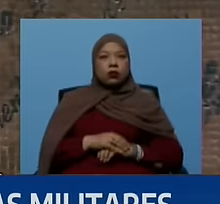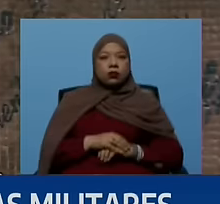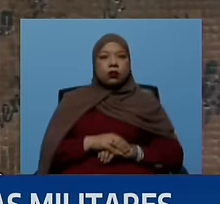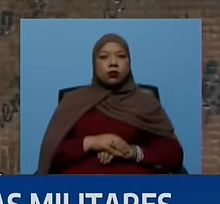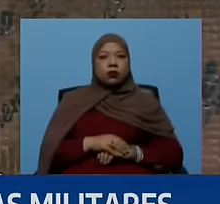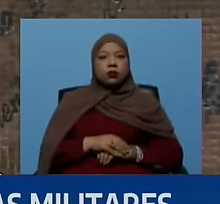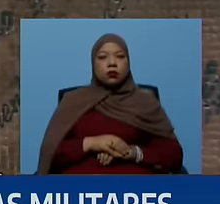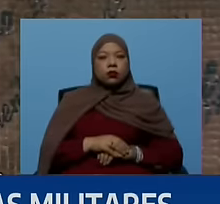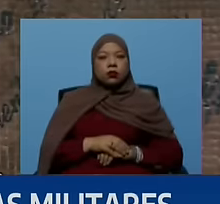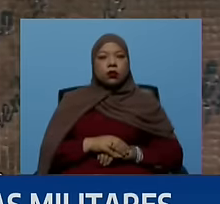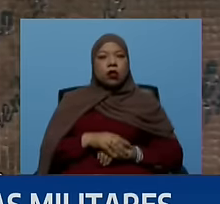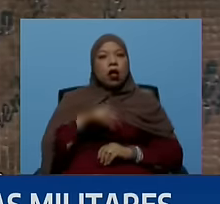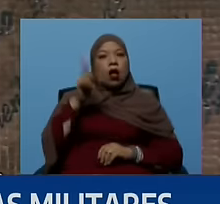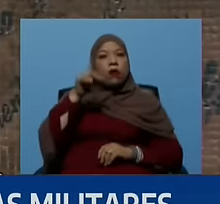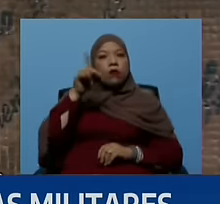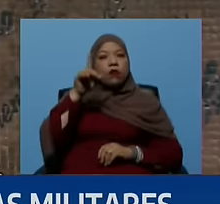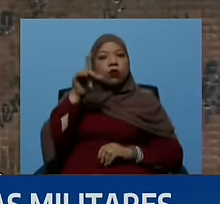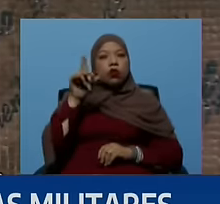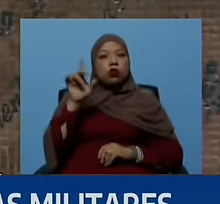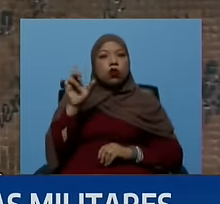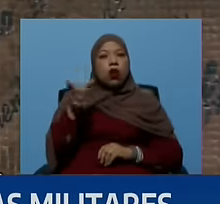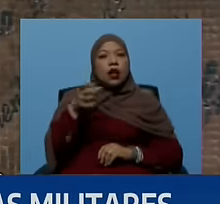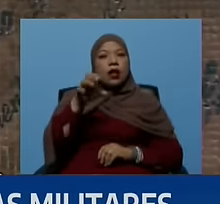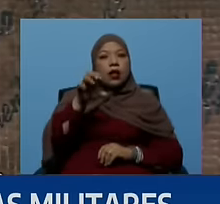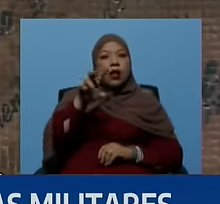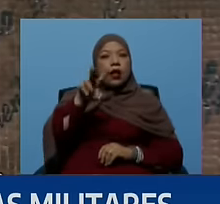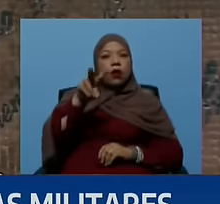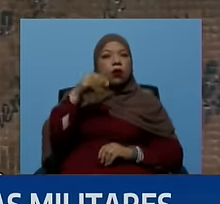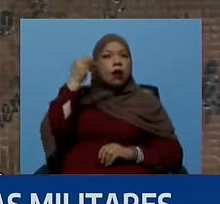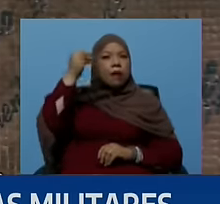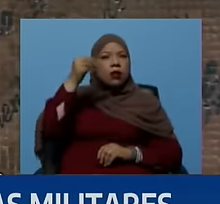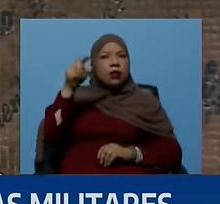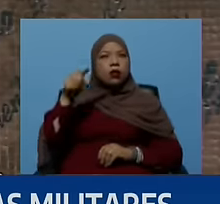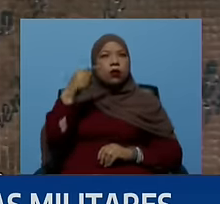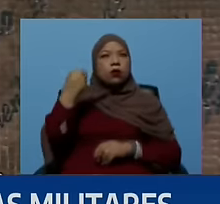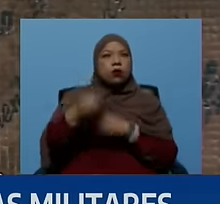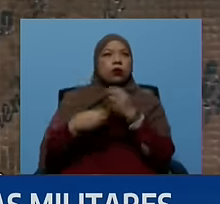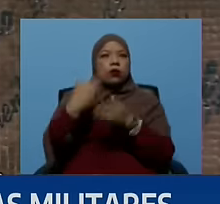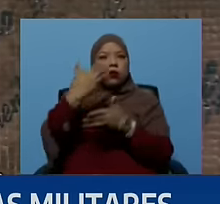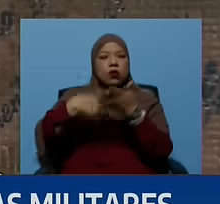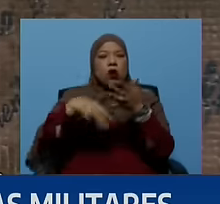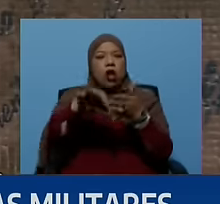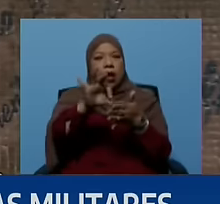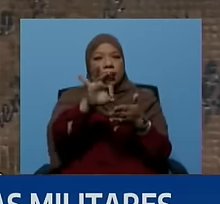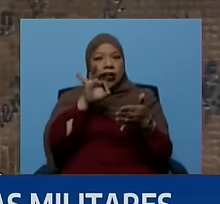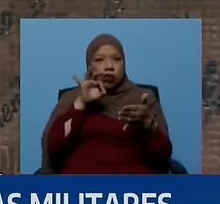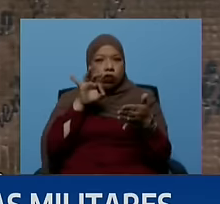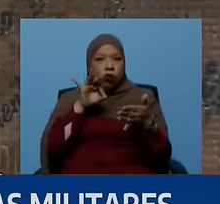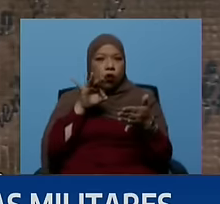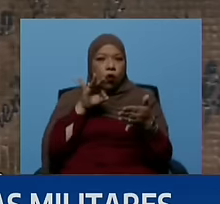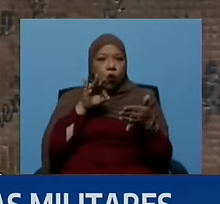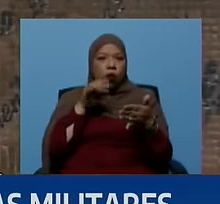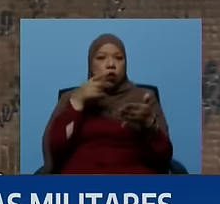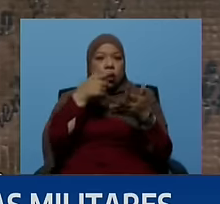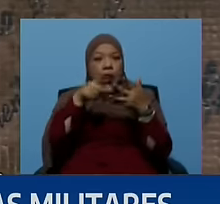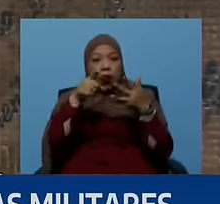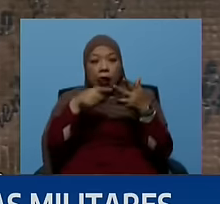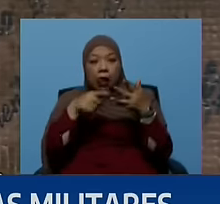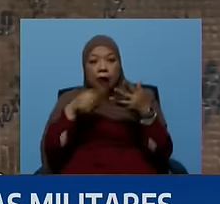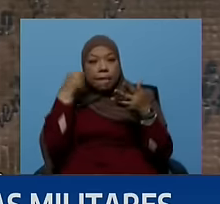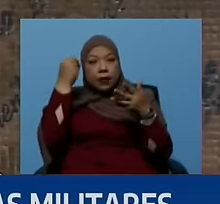el profesor Pedro Guevara nos dijo Qué pensamiento van a poner ahí y teníamos una selección y